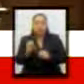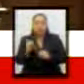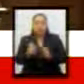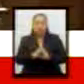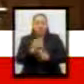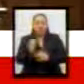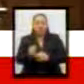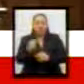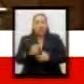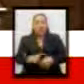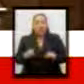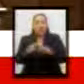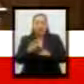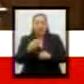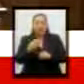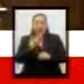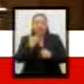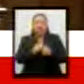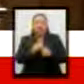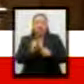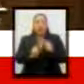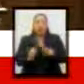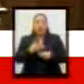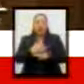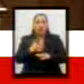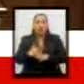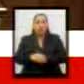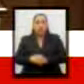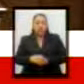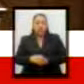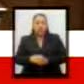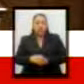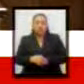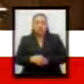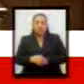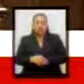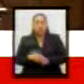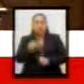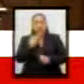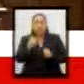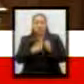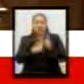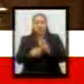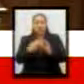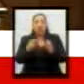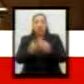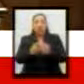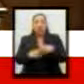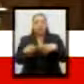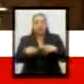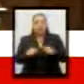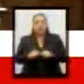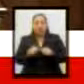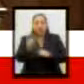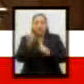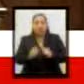lleva básicamente a mejorar las intervenciones, a mejorar la identificación de indicadores que me permitan seguir